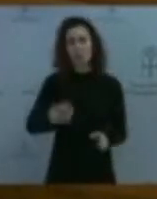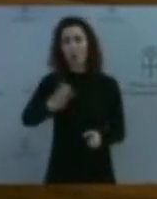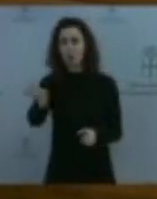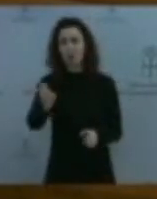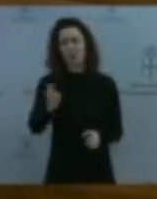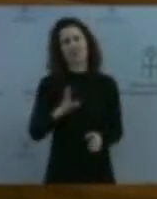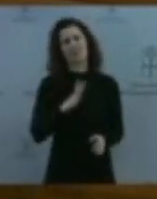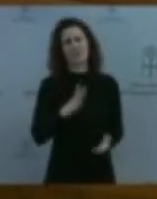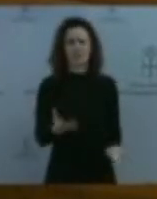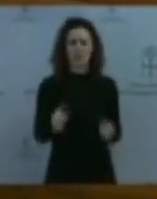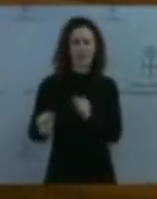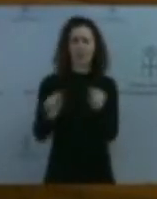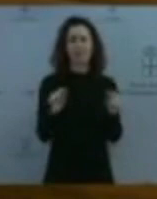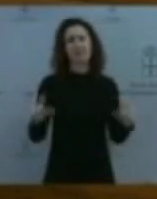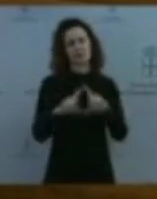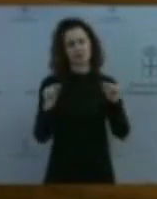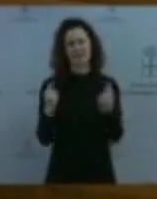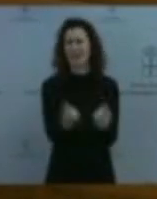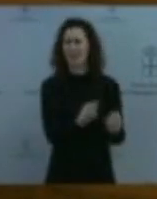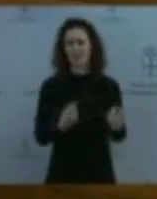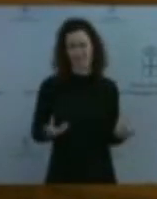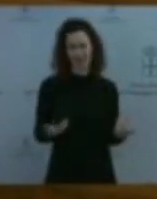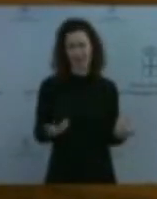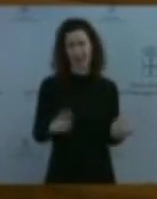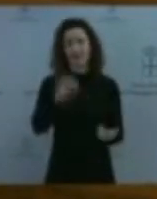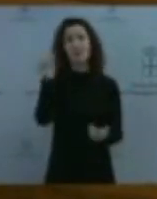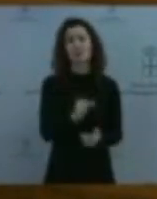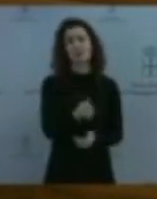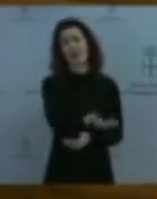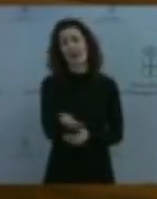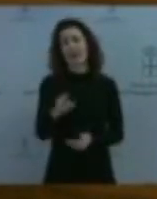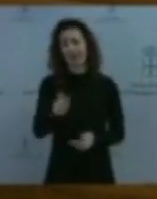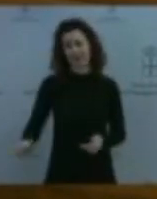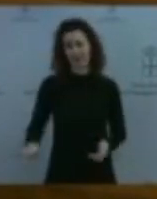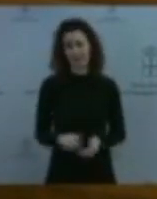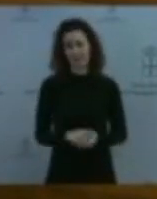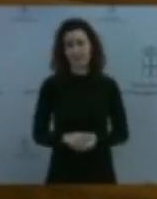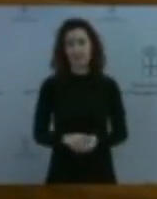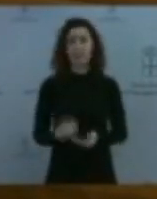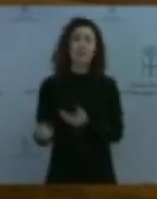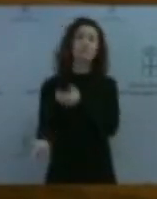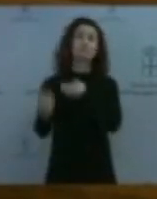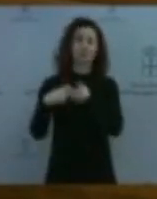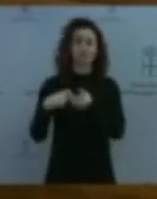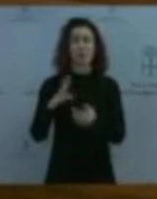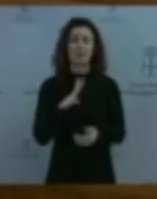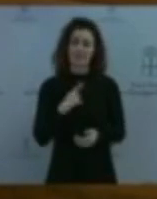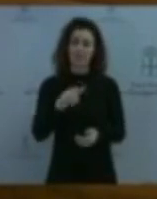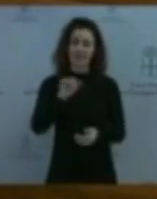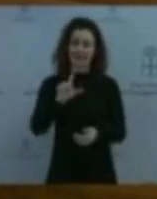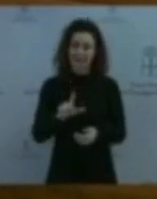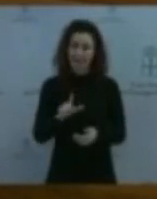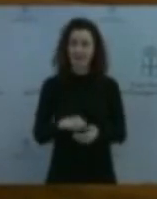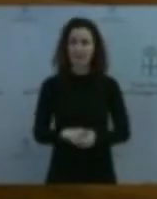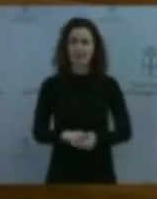reclama. Escuchemos más a la sociedad. Yo le invito, señora Gil, en este sentido, le invito a que colabore.